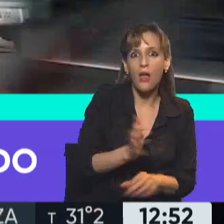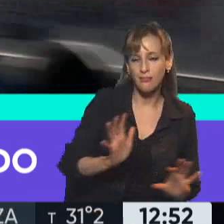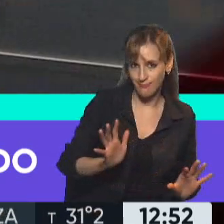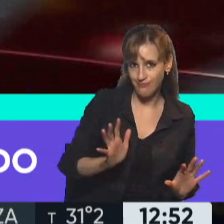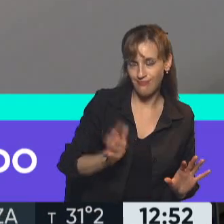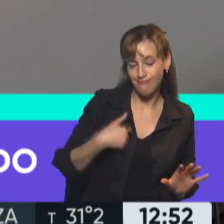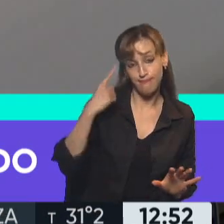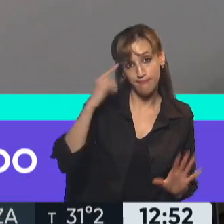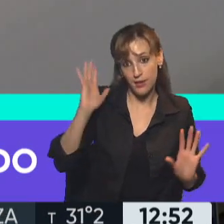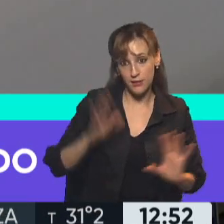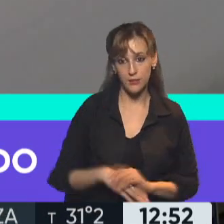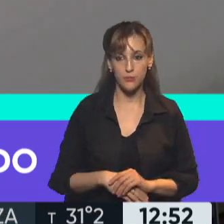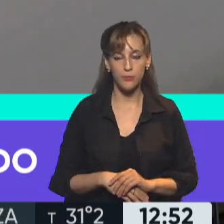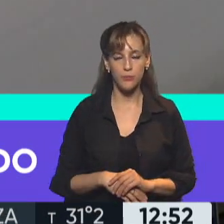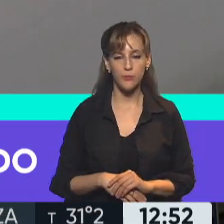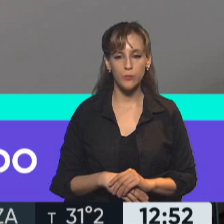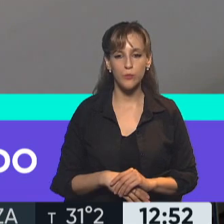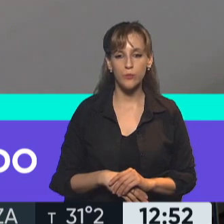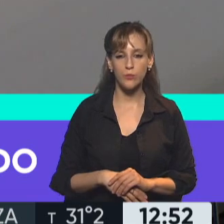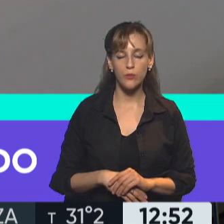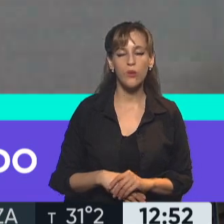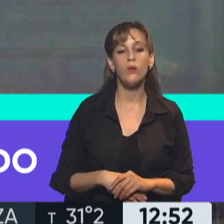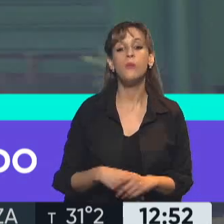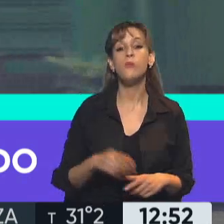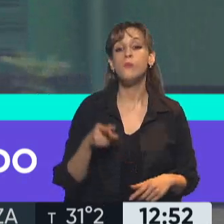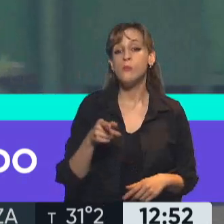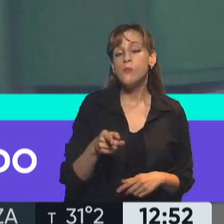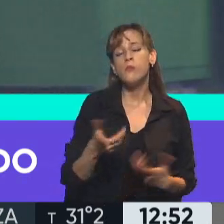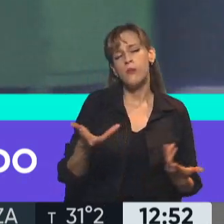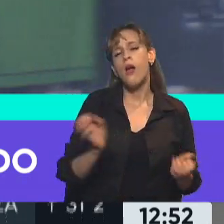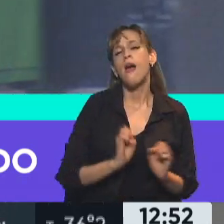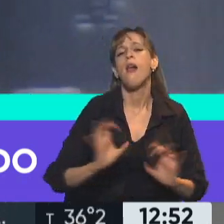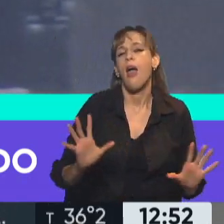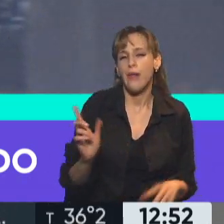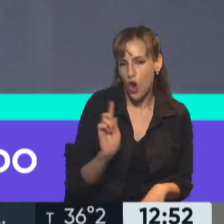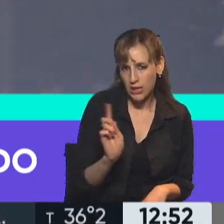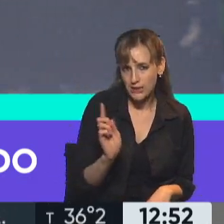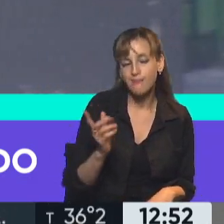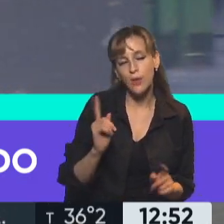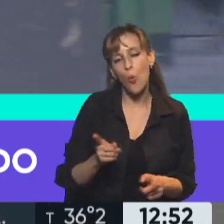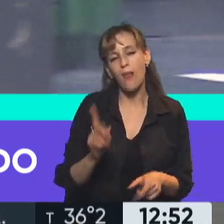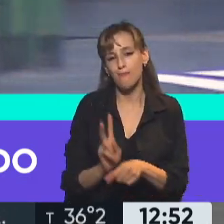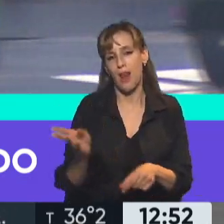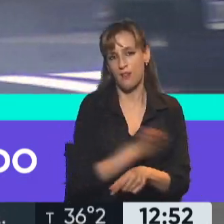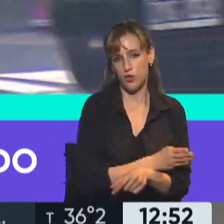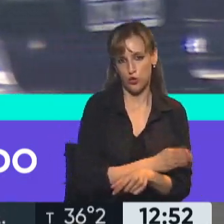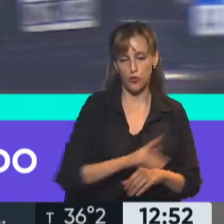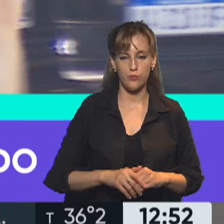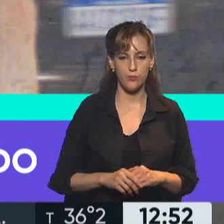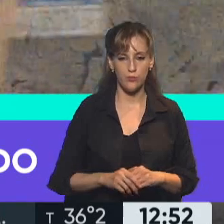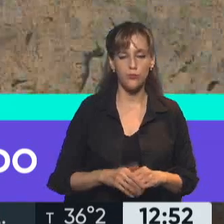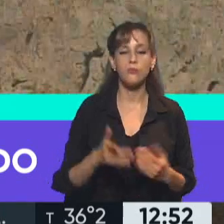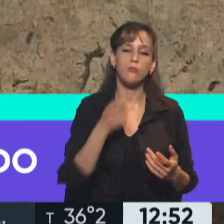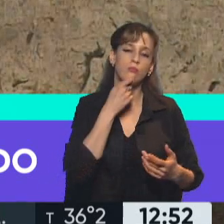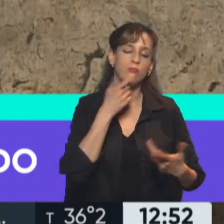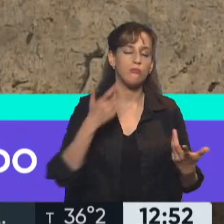mucho tiempo, que es el COVID, ¿no? Si bien las consecuencias no suelen ser graves, hay que estar prevenidos. Durante el día, si uno está en un ambiente